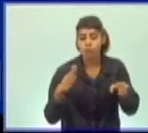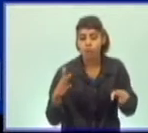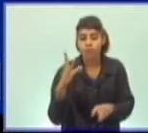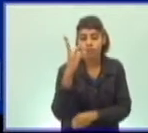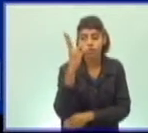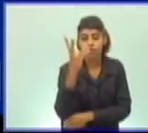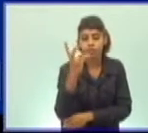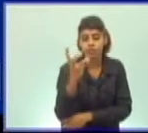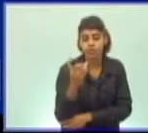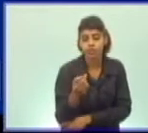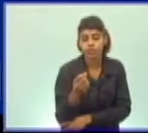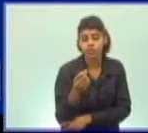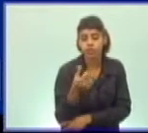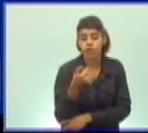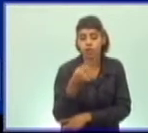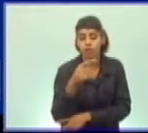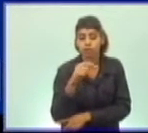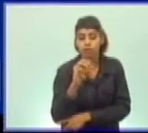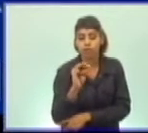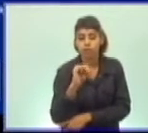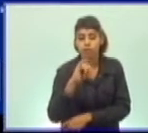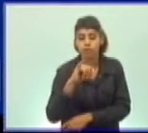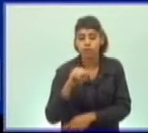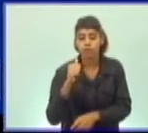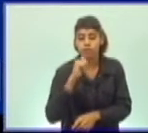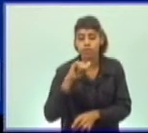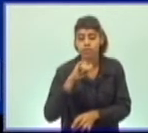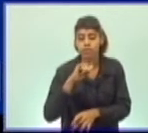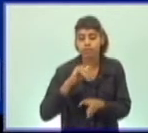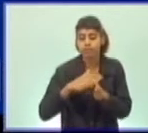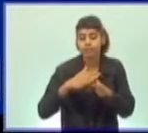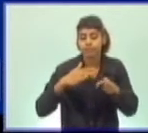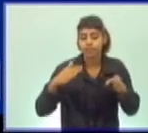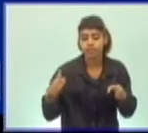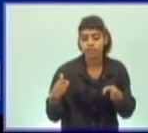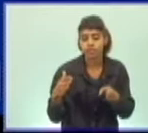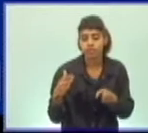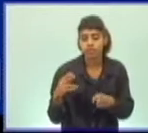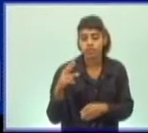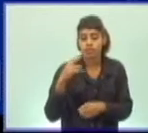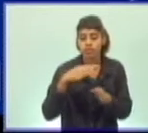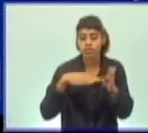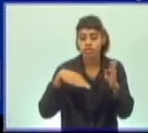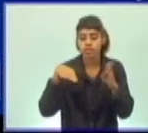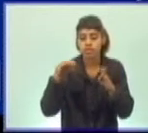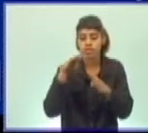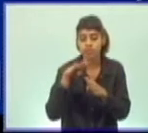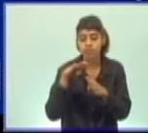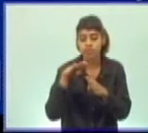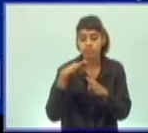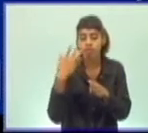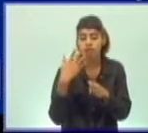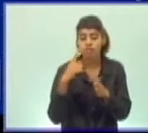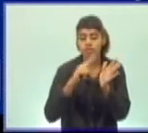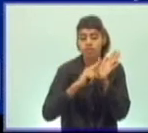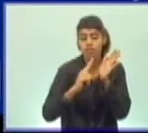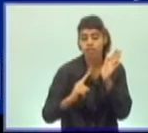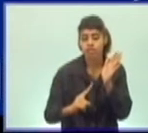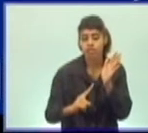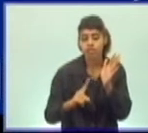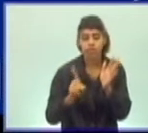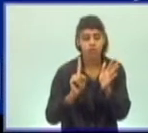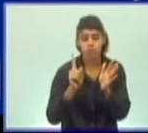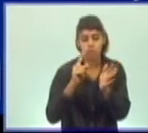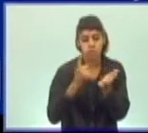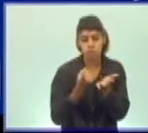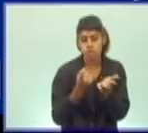aumenta la cantidad de niveles de energía. Solamente estamos recordando en esta primera parte de la clase, no es necesario que lo copien,